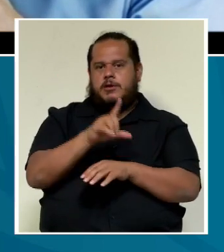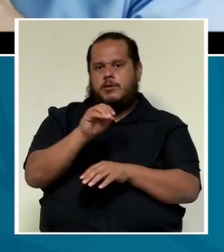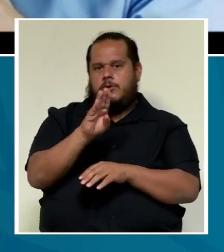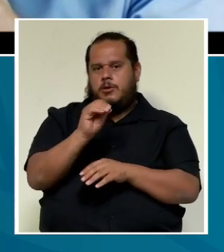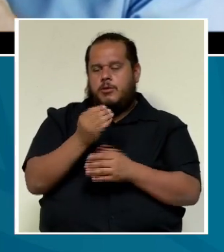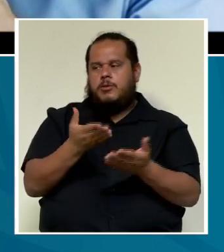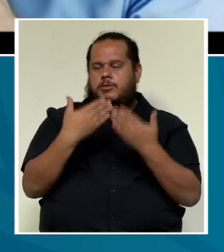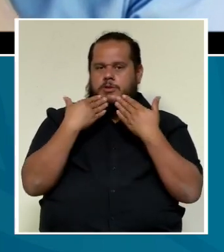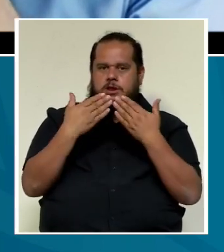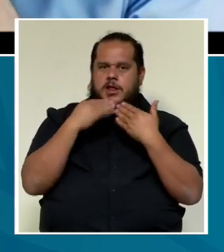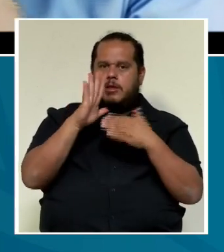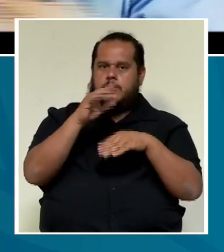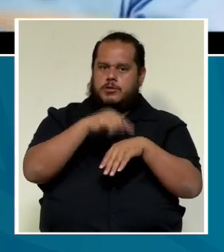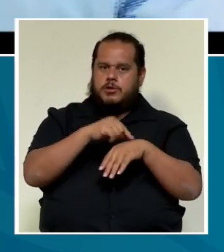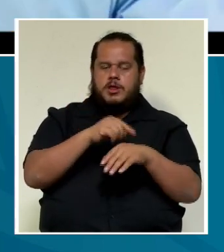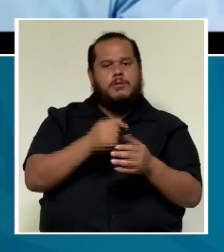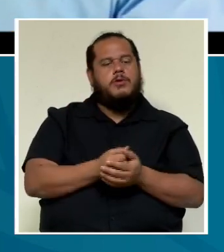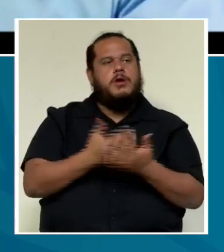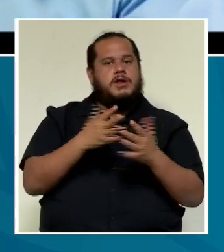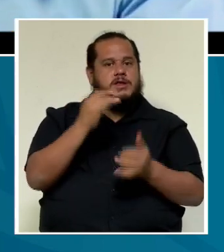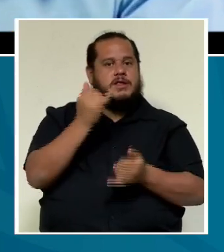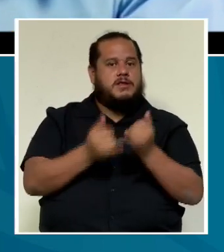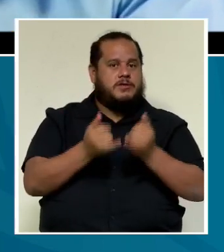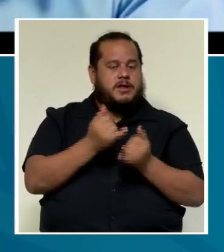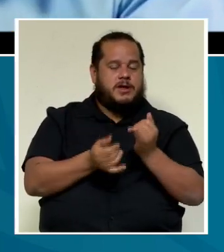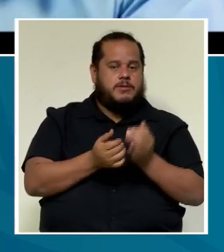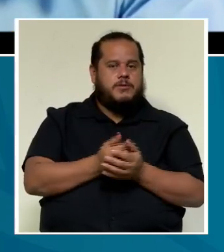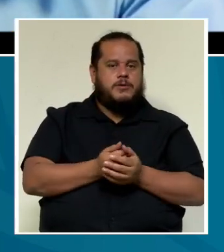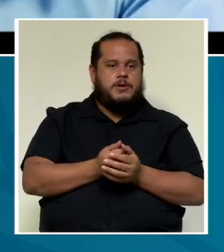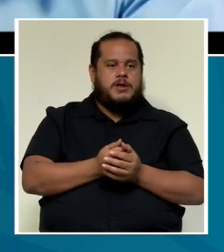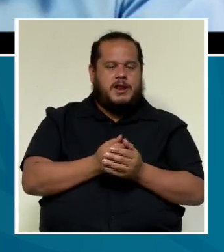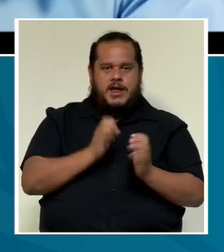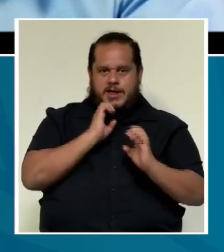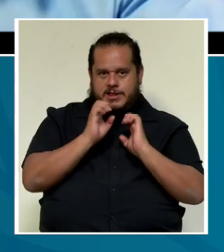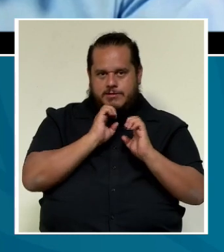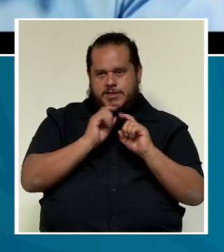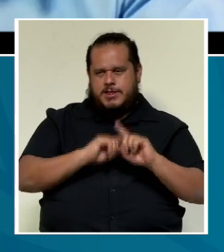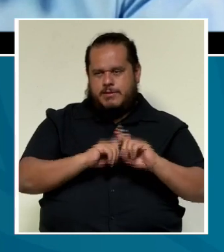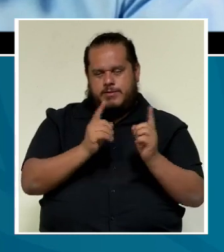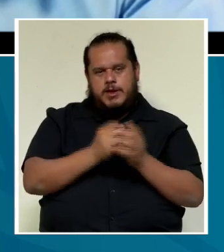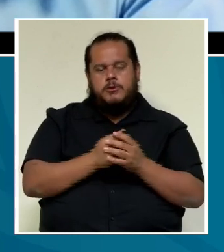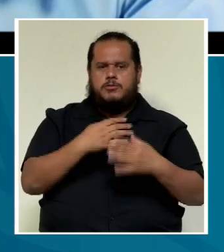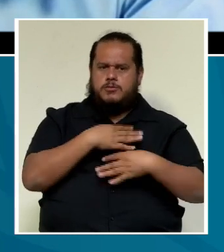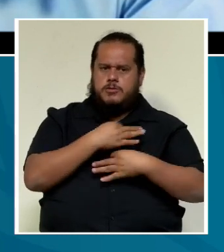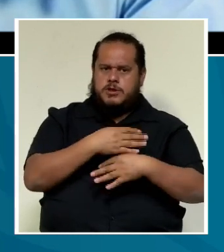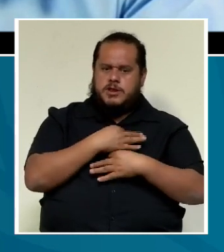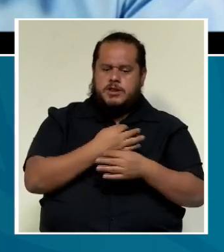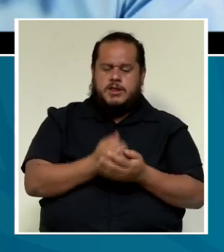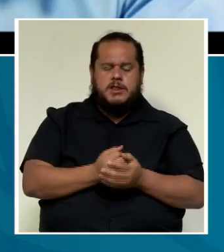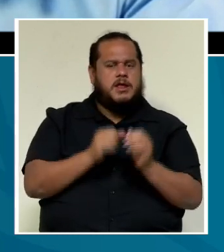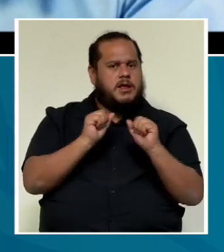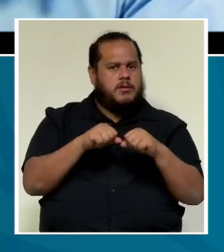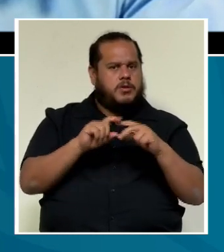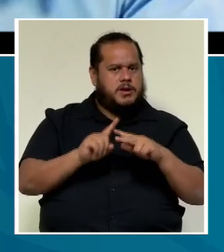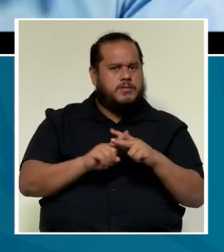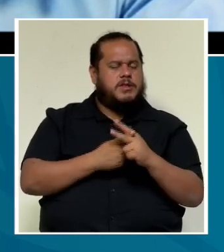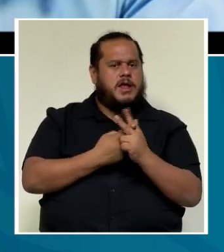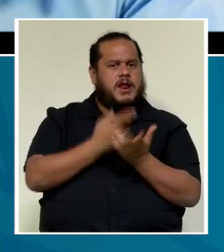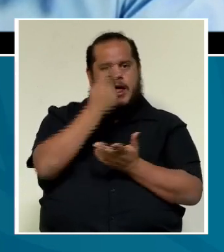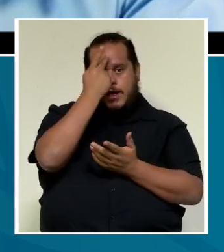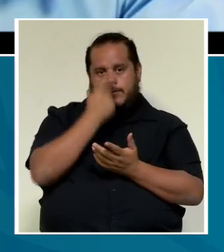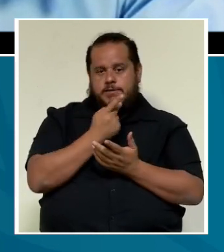muchísimas gracias por su tiempo. Se nos acabó la entrevista, pero muy interesante poder empezar a